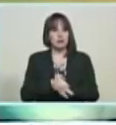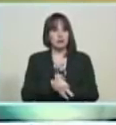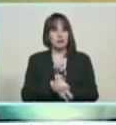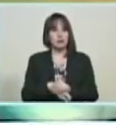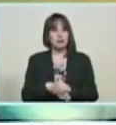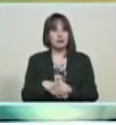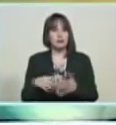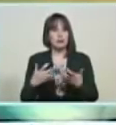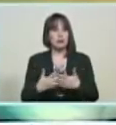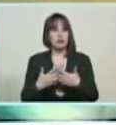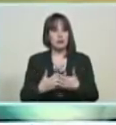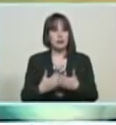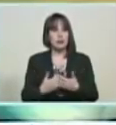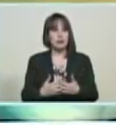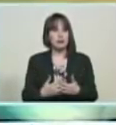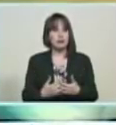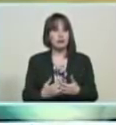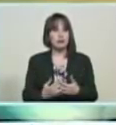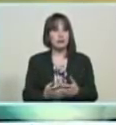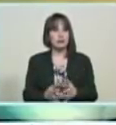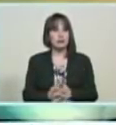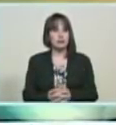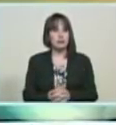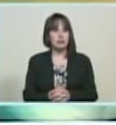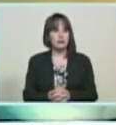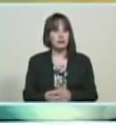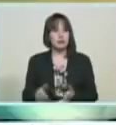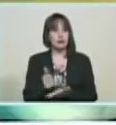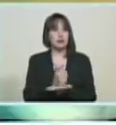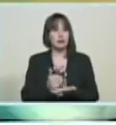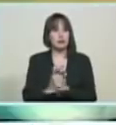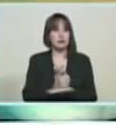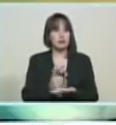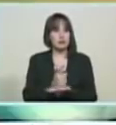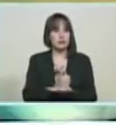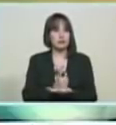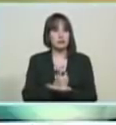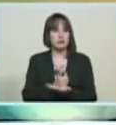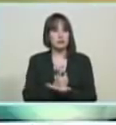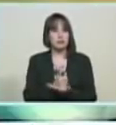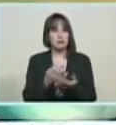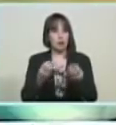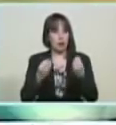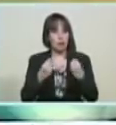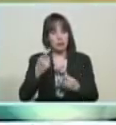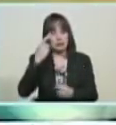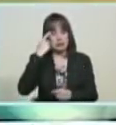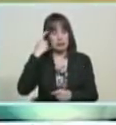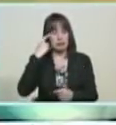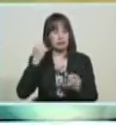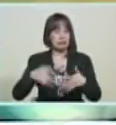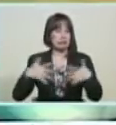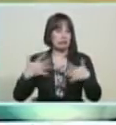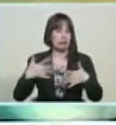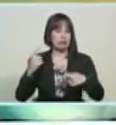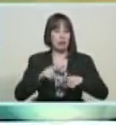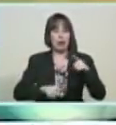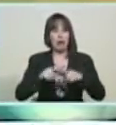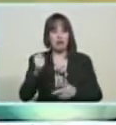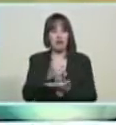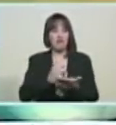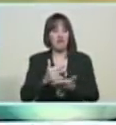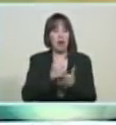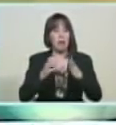agroindustria, industria, de fármacos. He sabido que están especulando terriblemente en